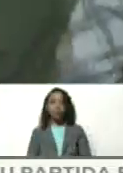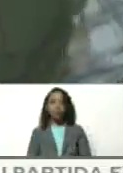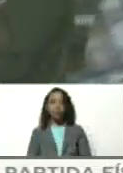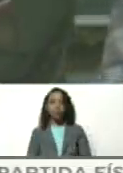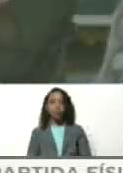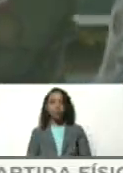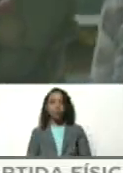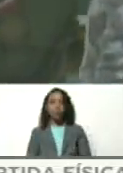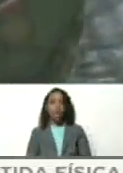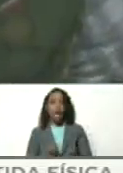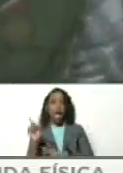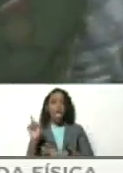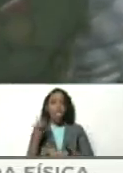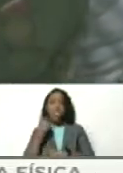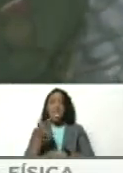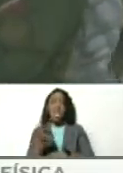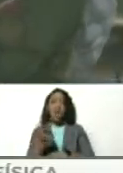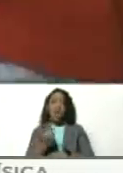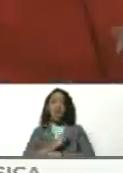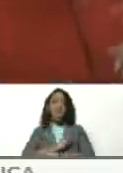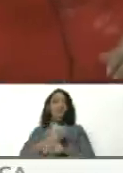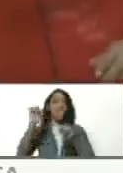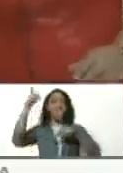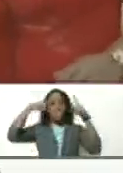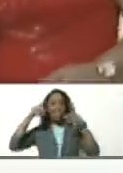Ellos daban por acabado el chavismo.